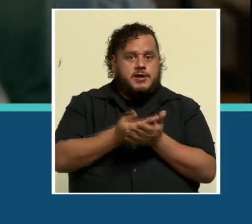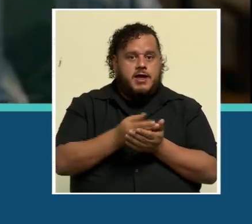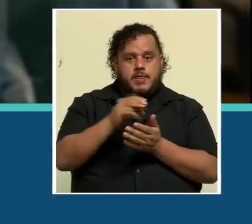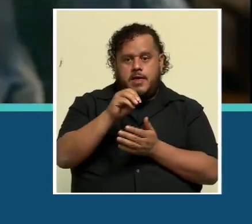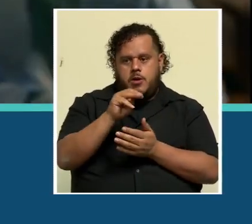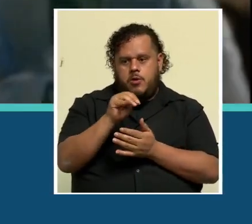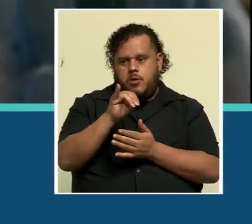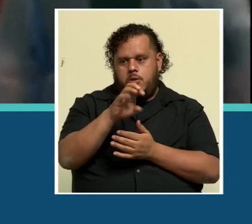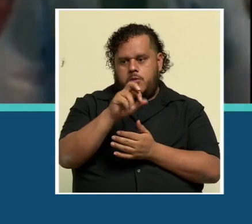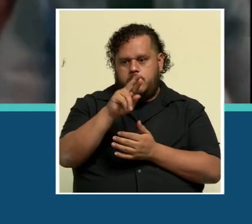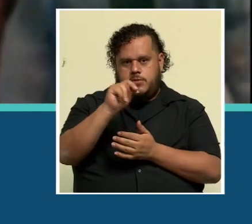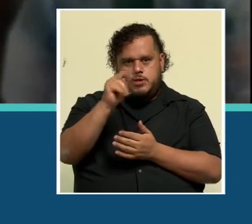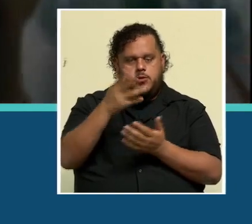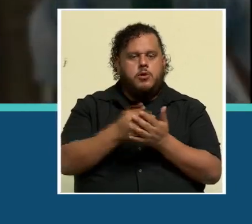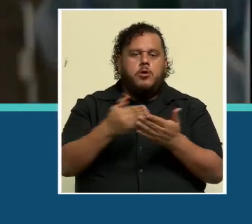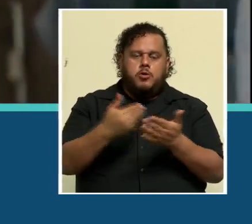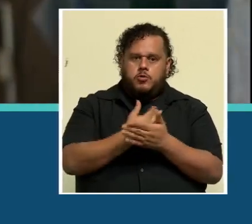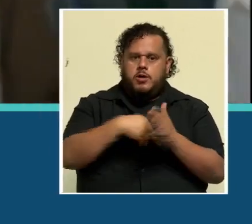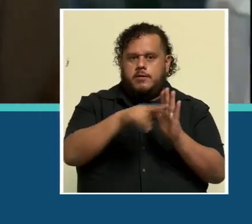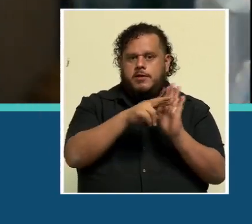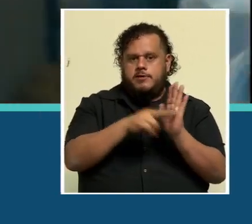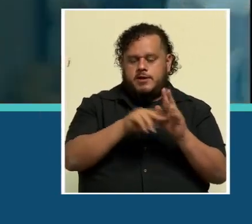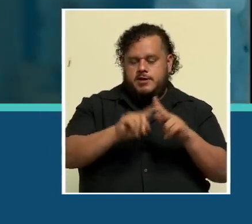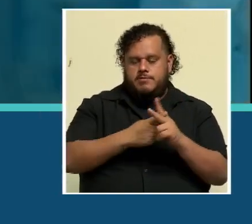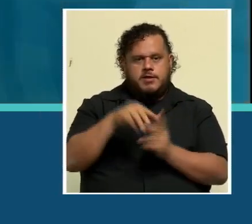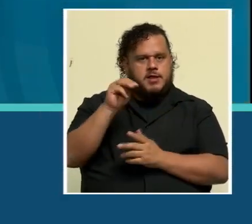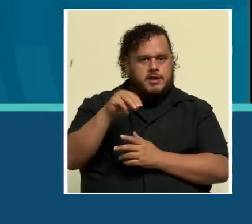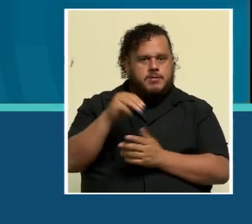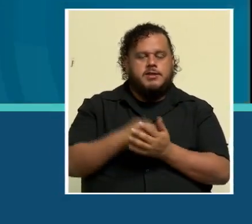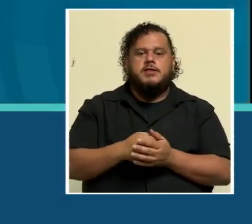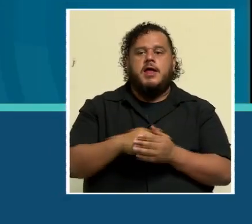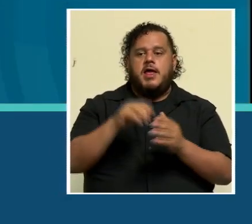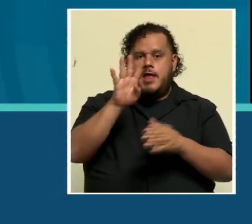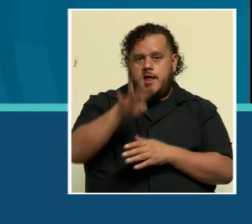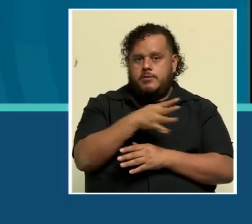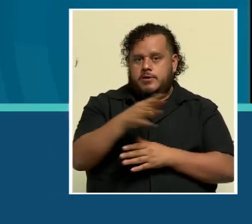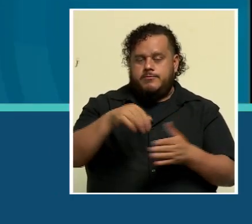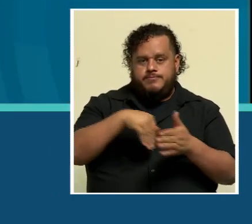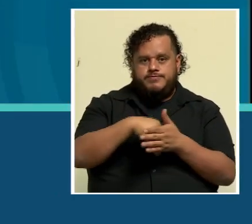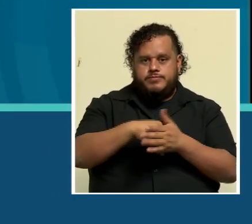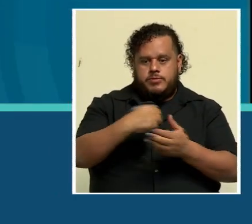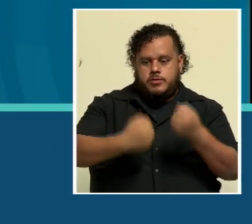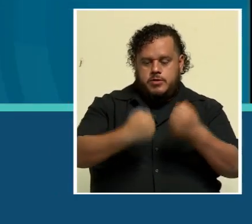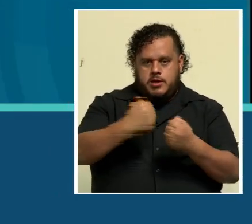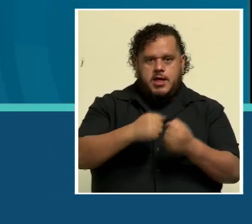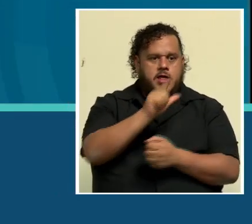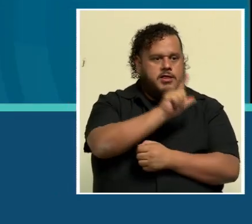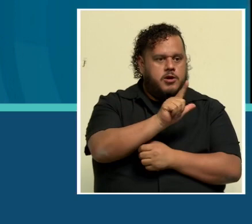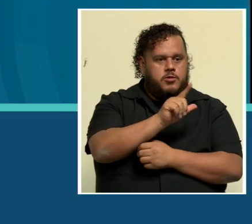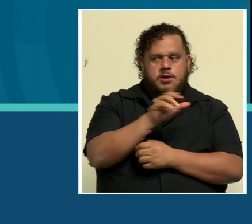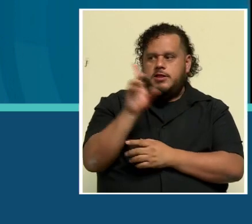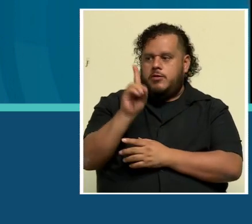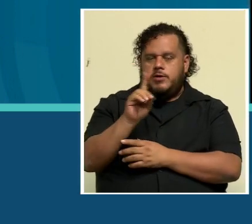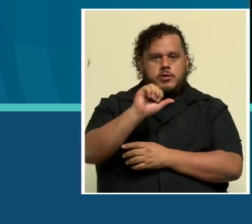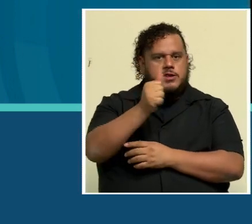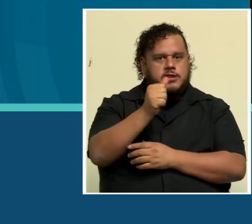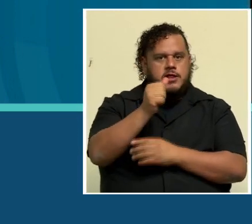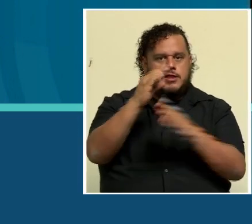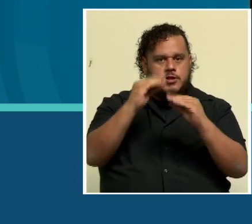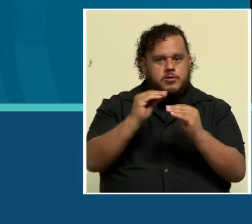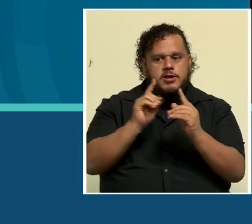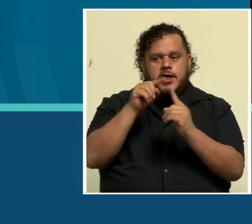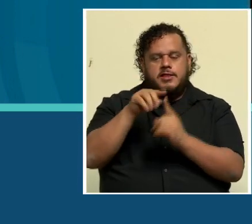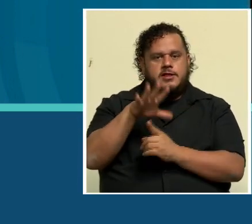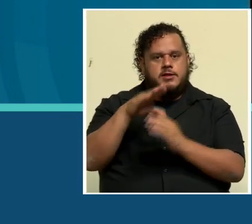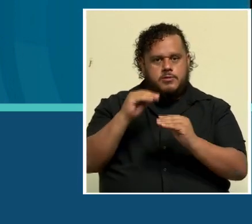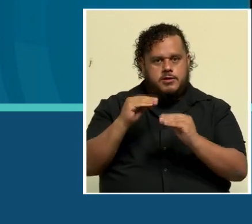anunció nuevas medidas que rigen a partir de este martes. El horario de restricción para todo el país será de lunes a domingo de 10 de la noche a 5 de la